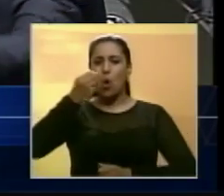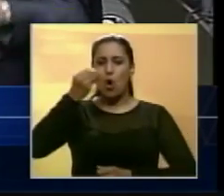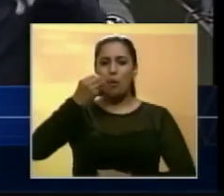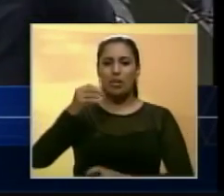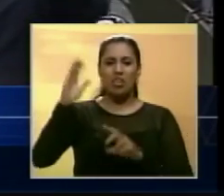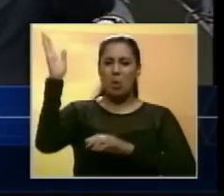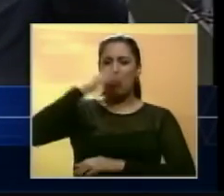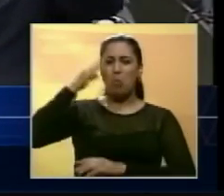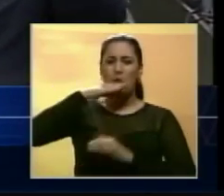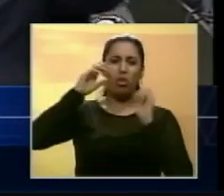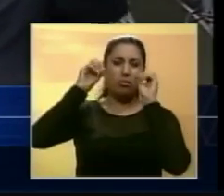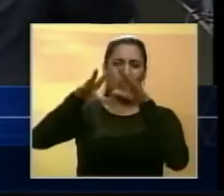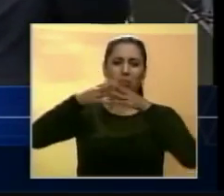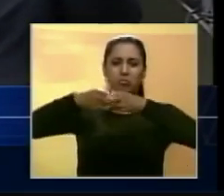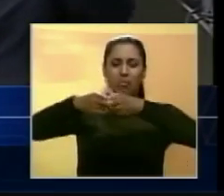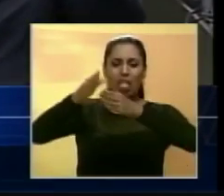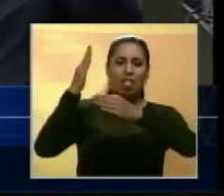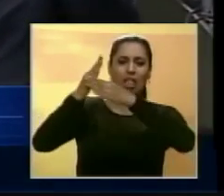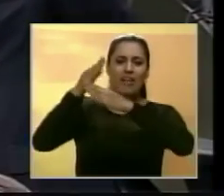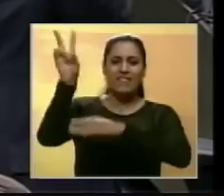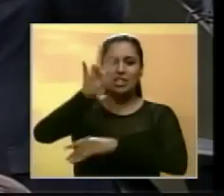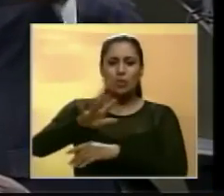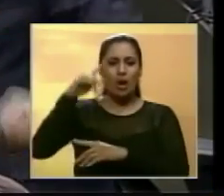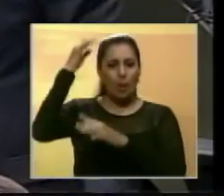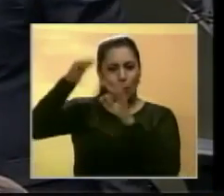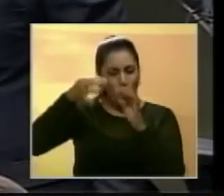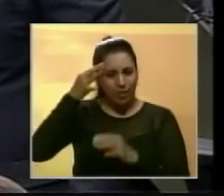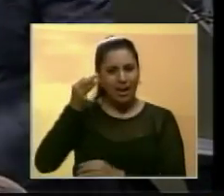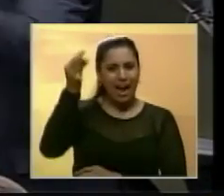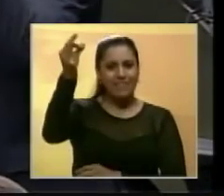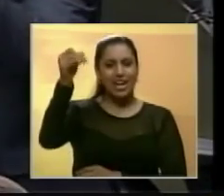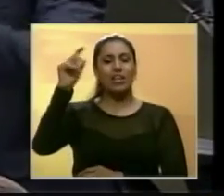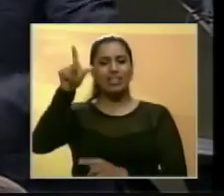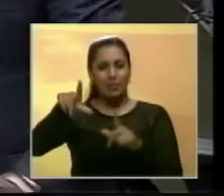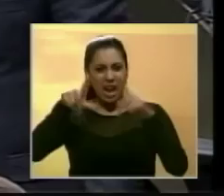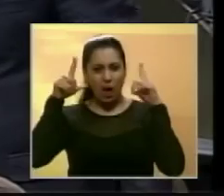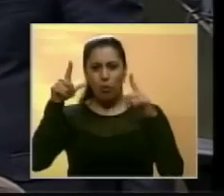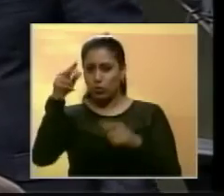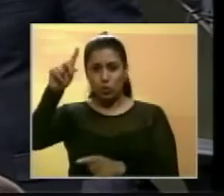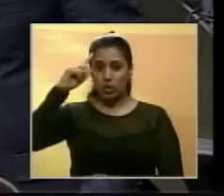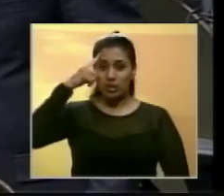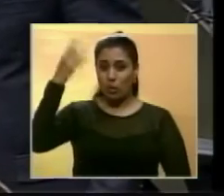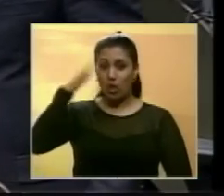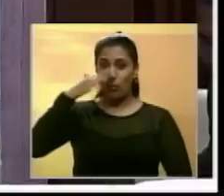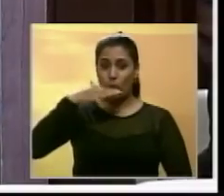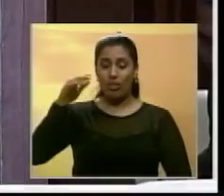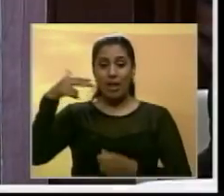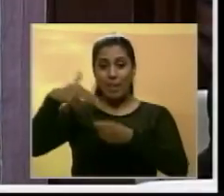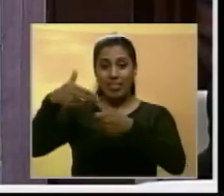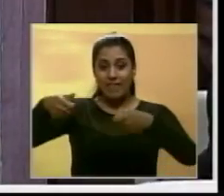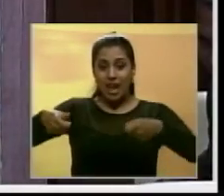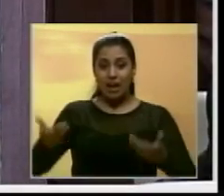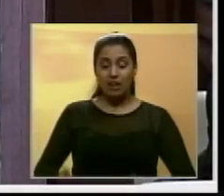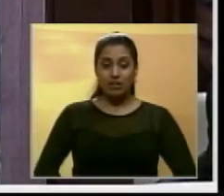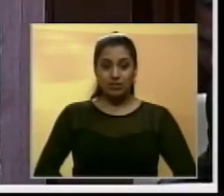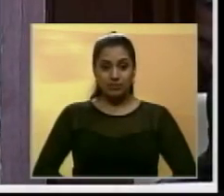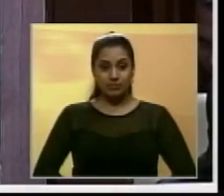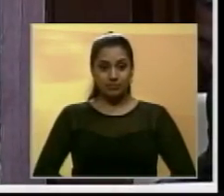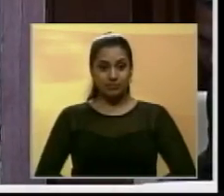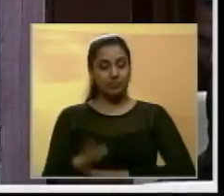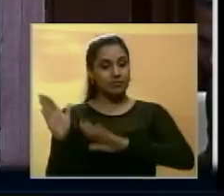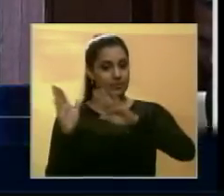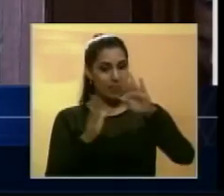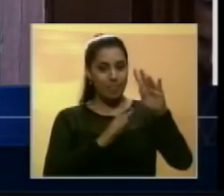se le pudrieron en los puertos venezolanos, en Puerto Cabello y en La Guaira. ¿O es que usted no se acuerda de Pudreval?